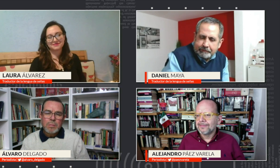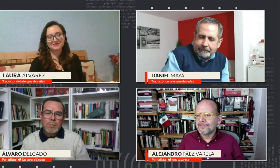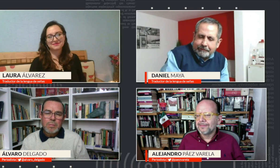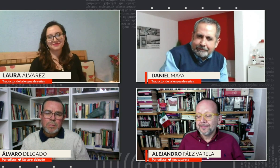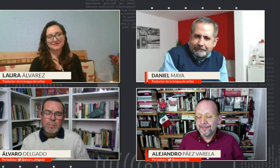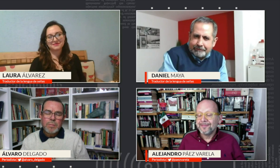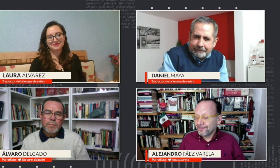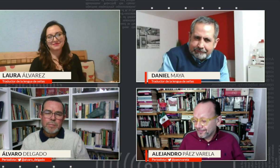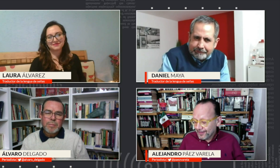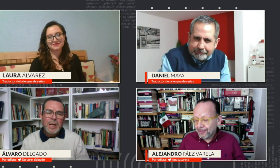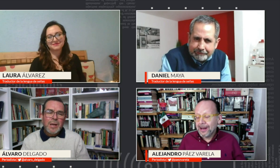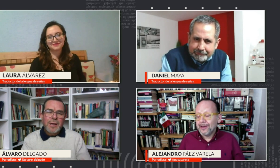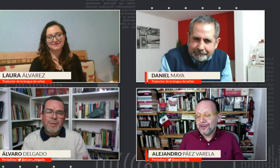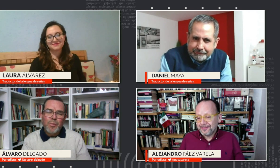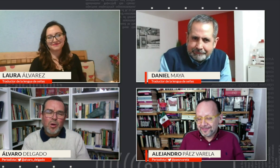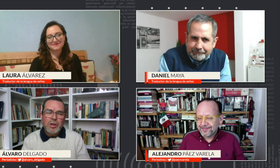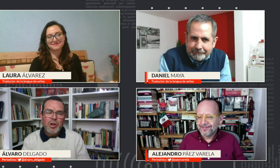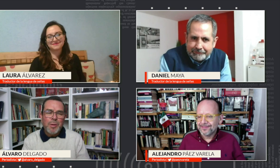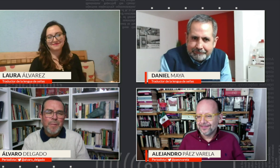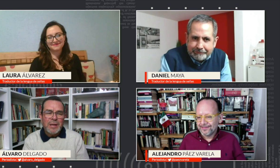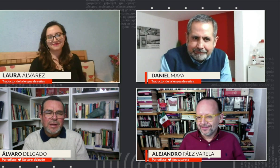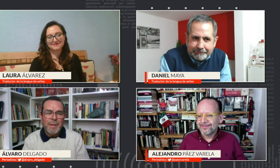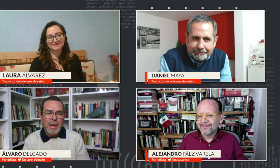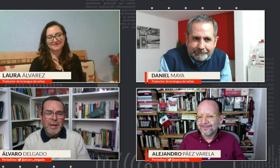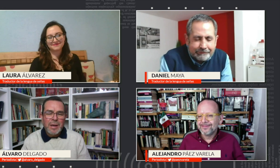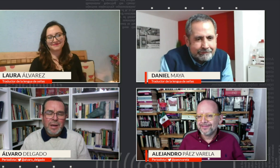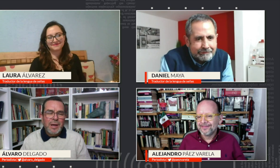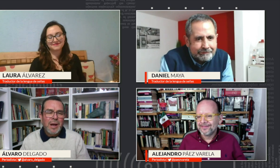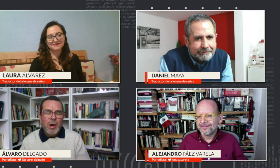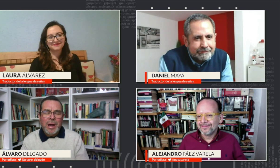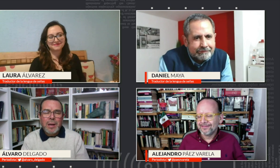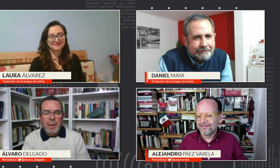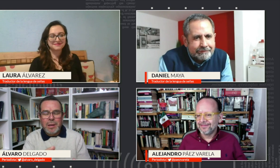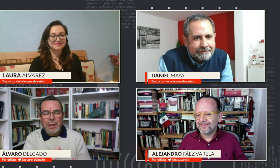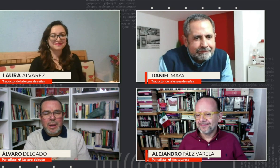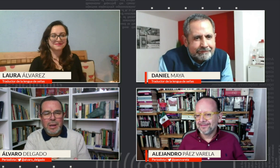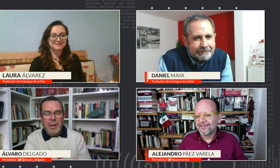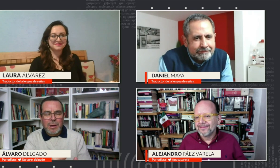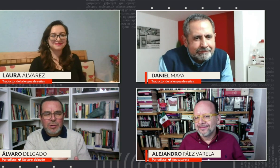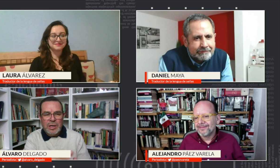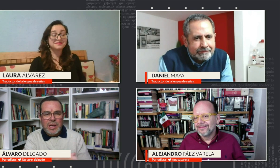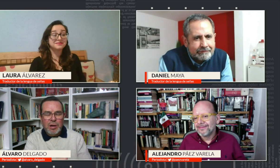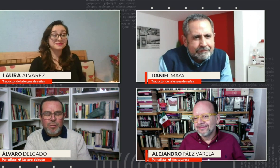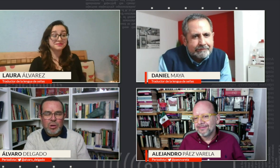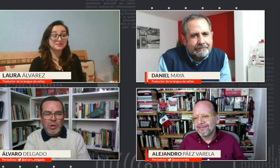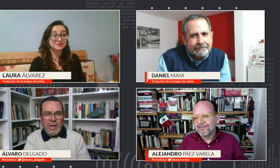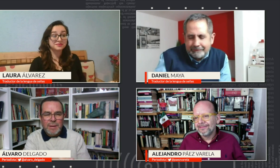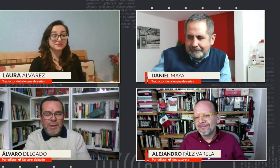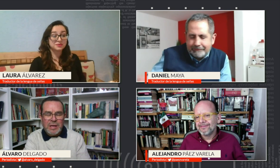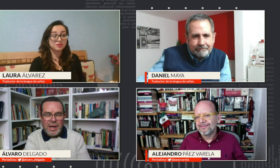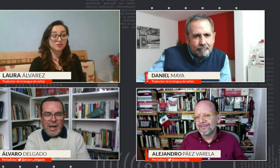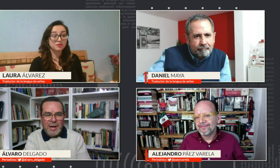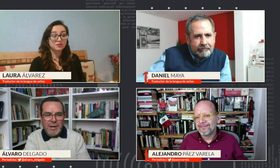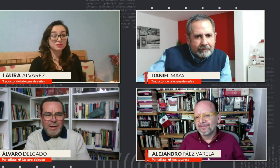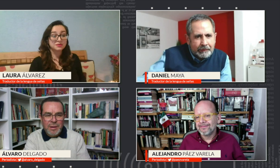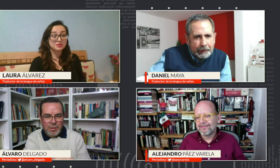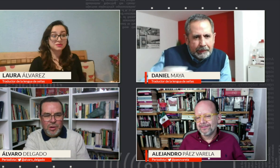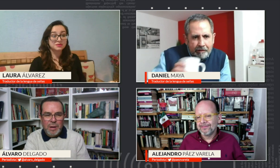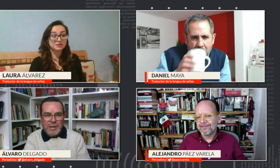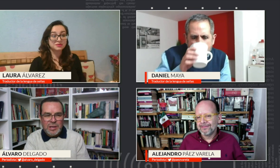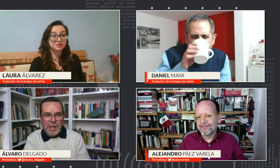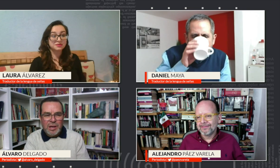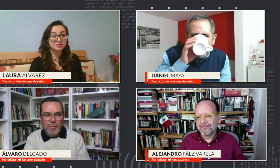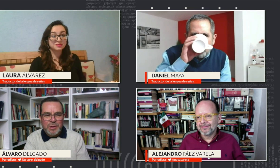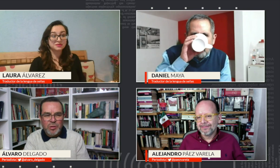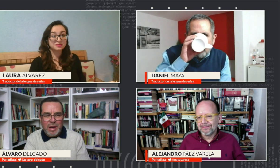interpretando. Wow. Por último, de mi parte también, Laura, usted ha tenido oportunidad de platicar